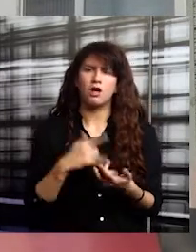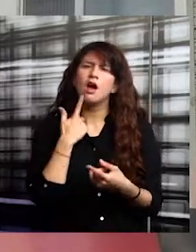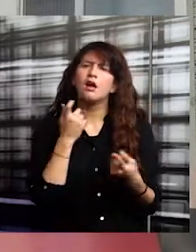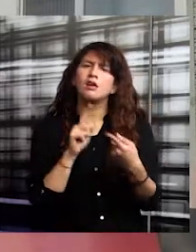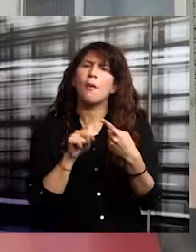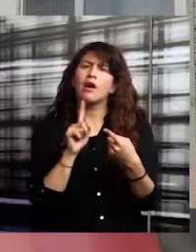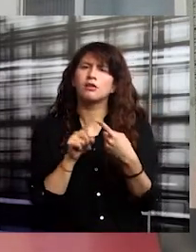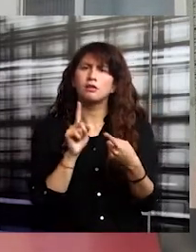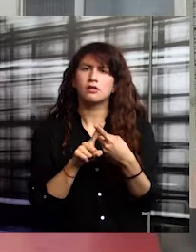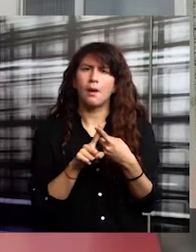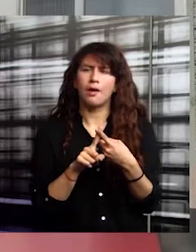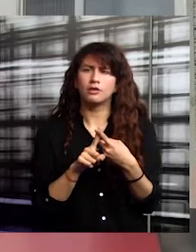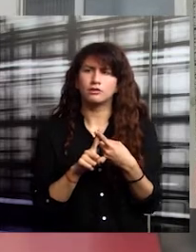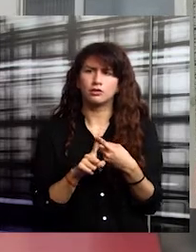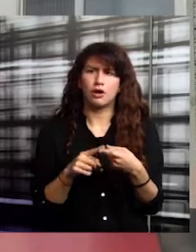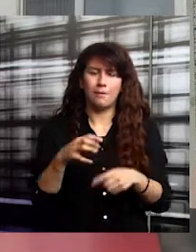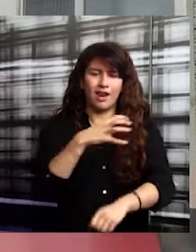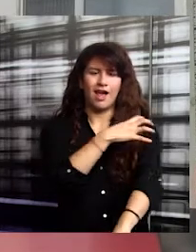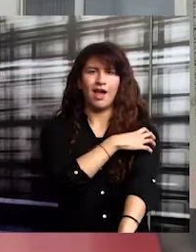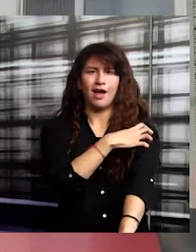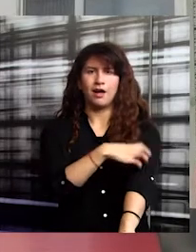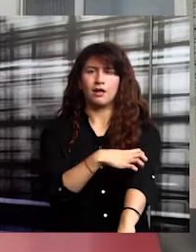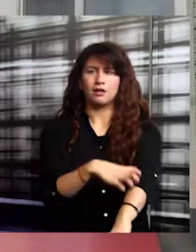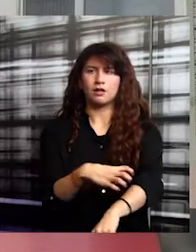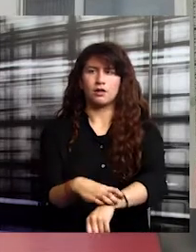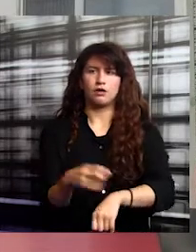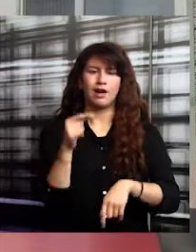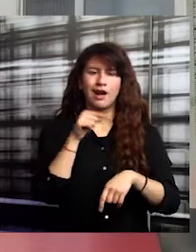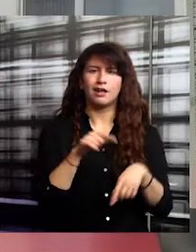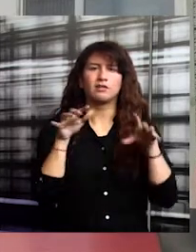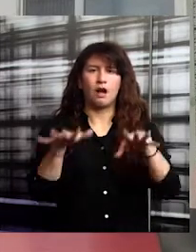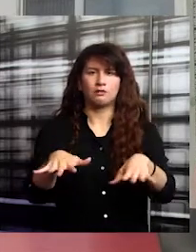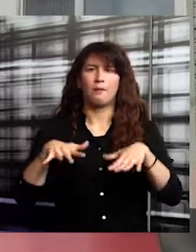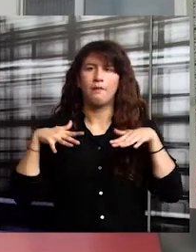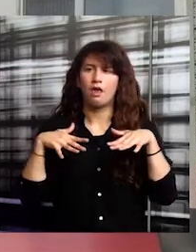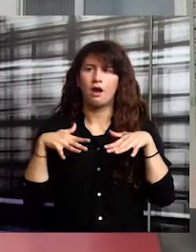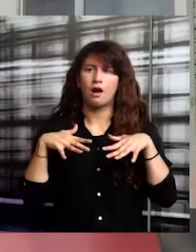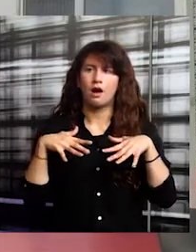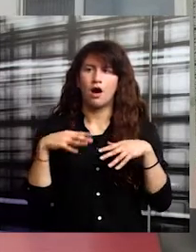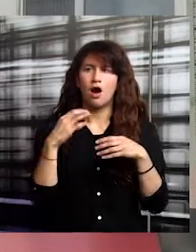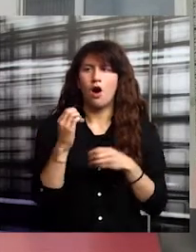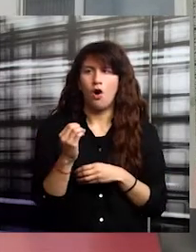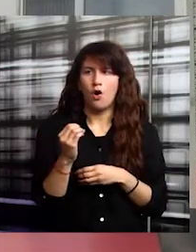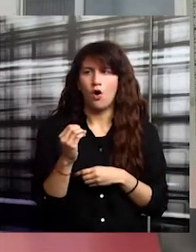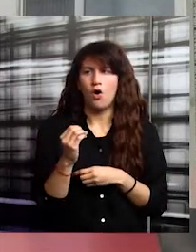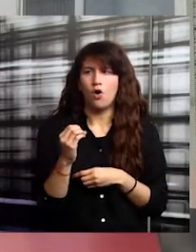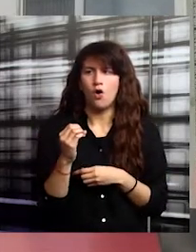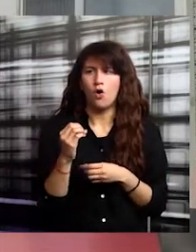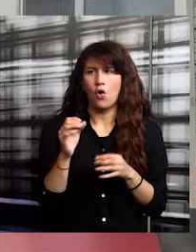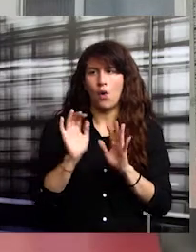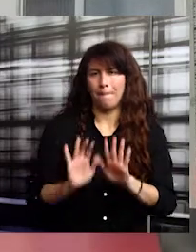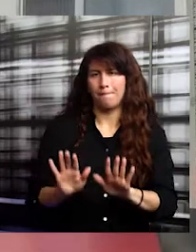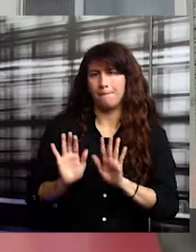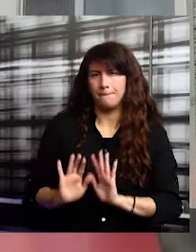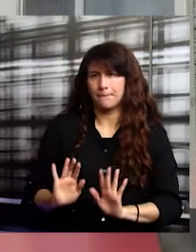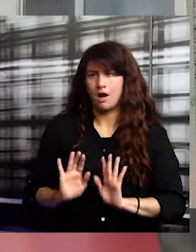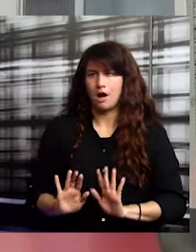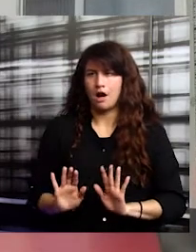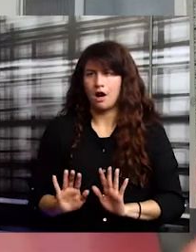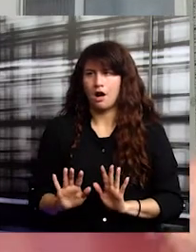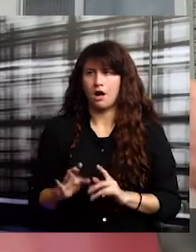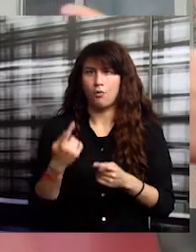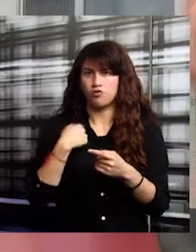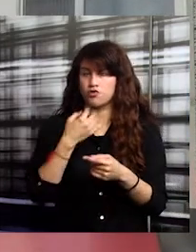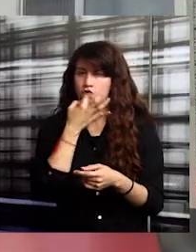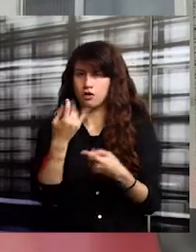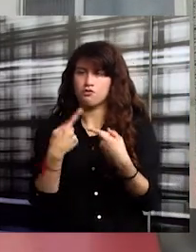¿O vamos a esperar, y yo lo he dicho en otros paneles, que sean los señores de Santiago quienes determinen quiénes van a ser nuestros representantes?